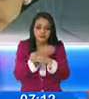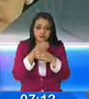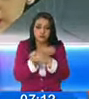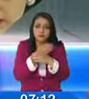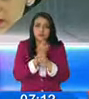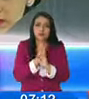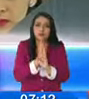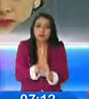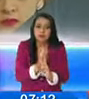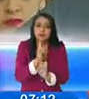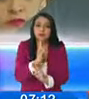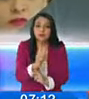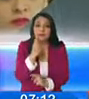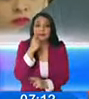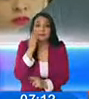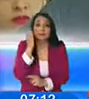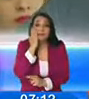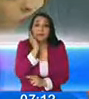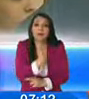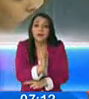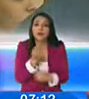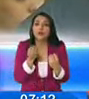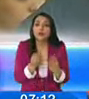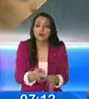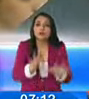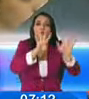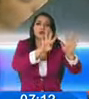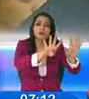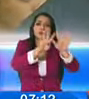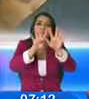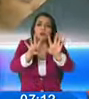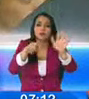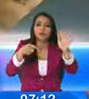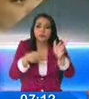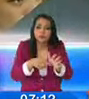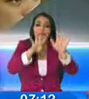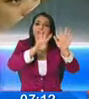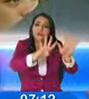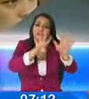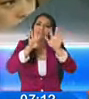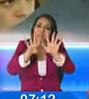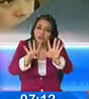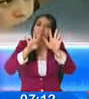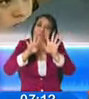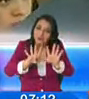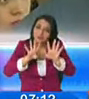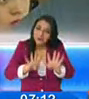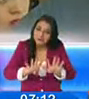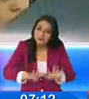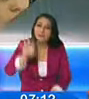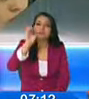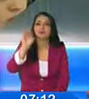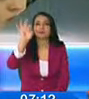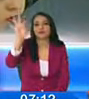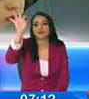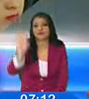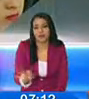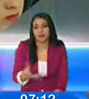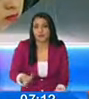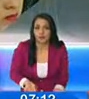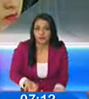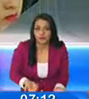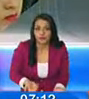indican probabilidad de paternidad estimada de 99.99999%. Dice, no se